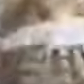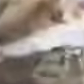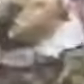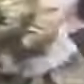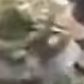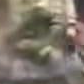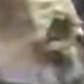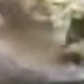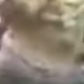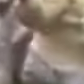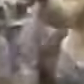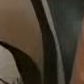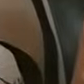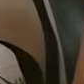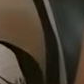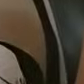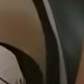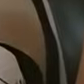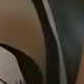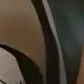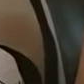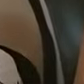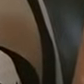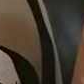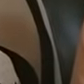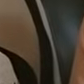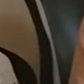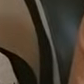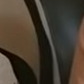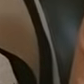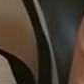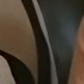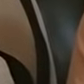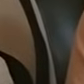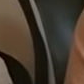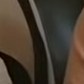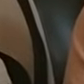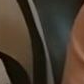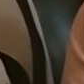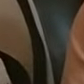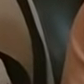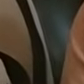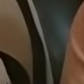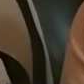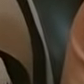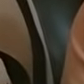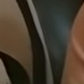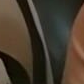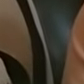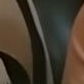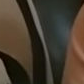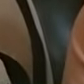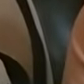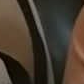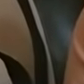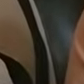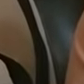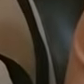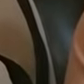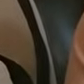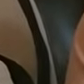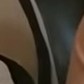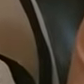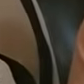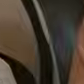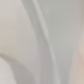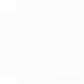vamos a fundar un cholero, vamos a organizar. Y aquí de la Inca Chaca vamos a salir, ¿sí? Como antes, ¿sí? Bueno, Chendo, él